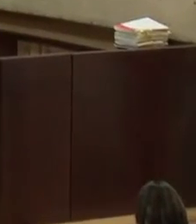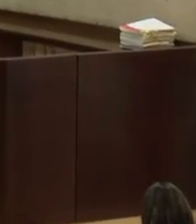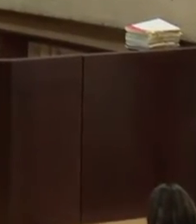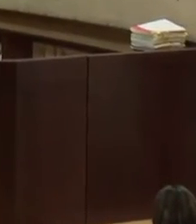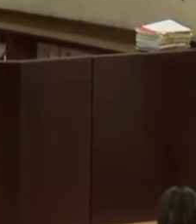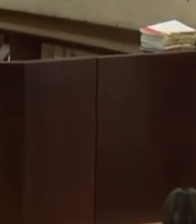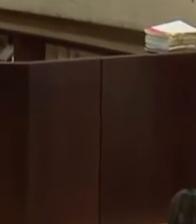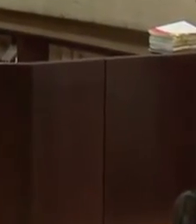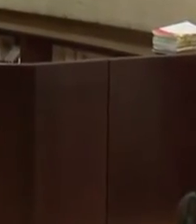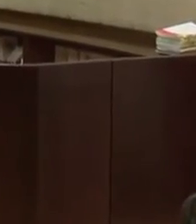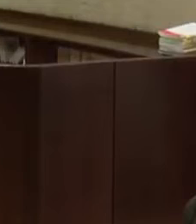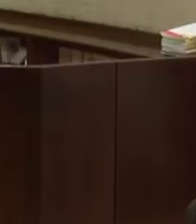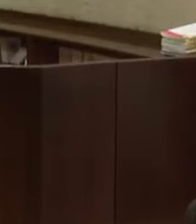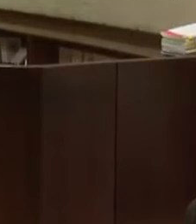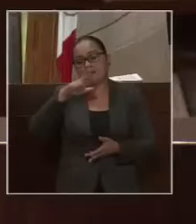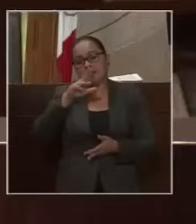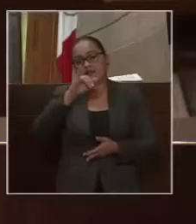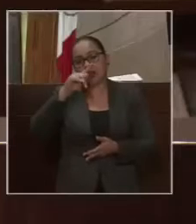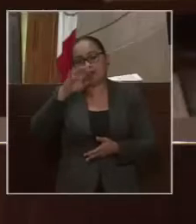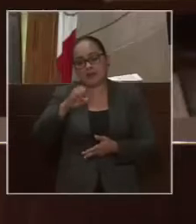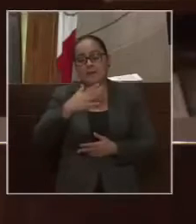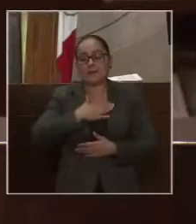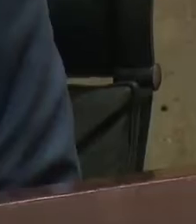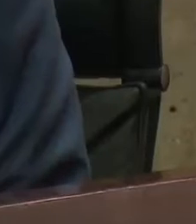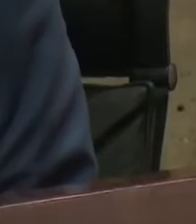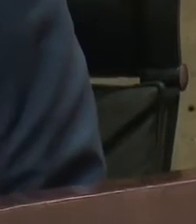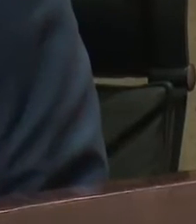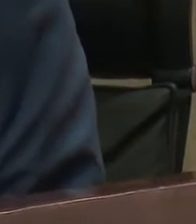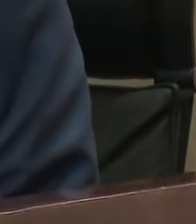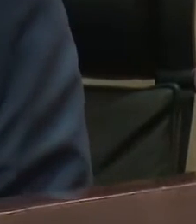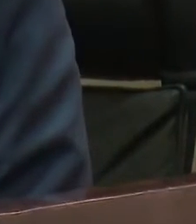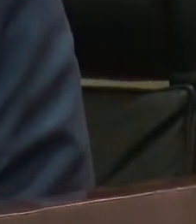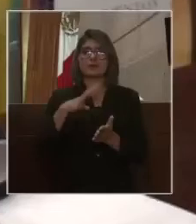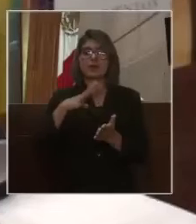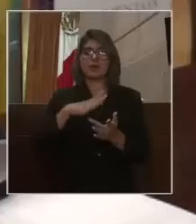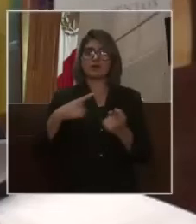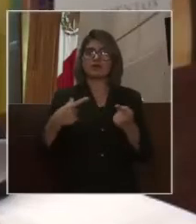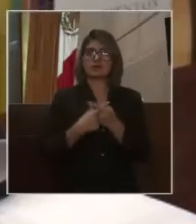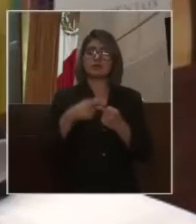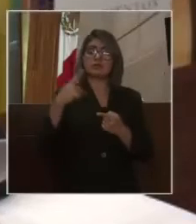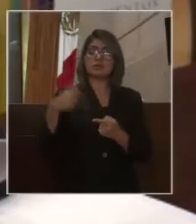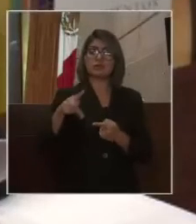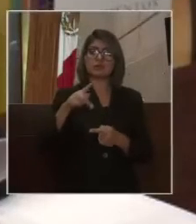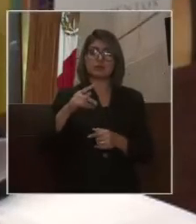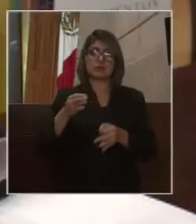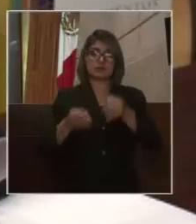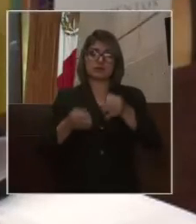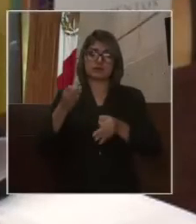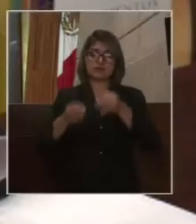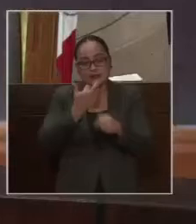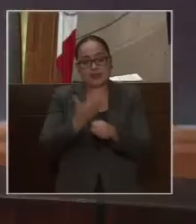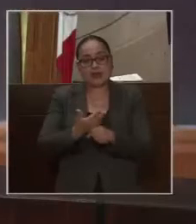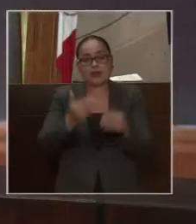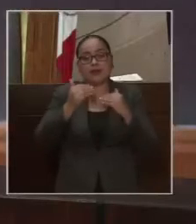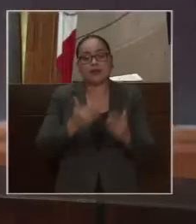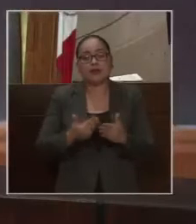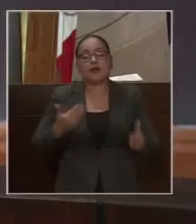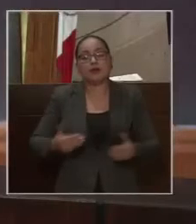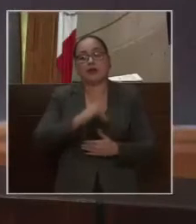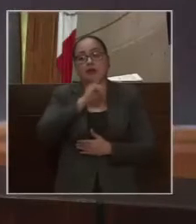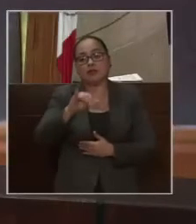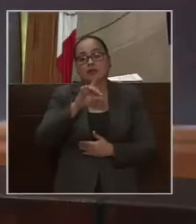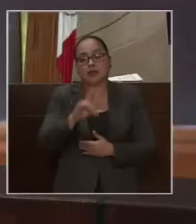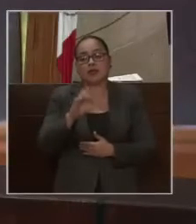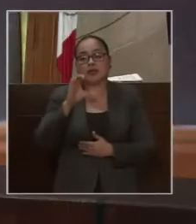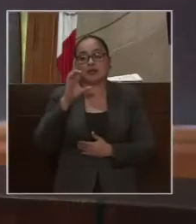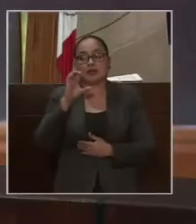los magistrados señalaron que morena debió explicar y razonar su determinación para negarles el registro a la precandidatura ya que todos